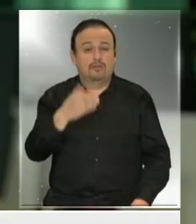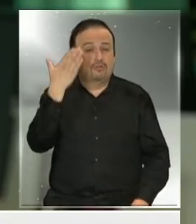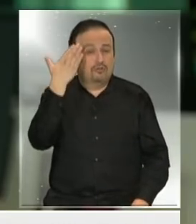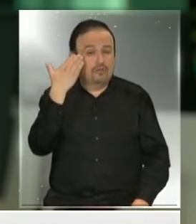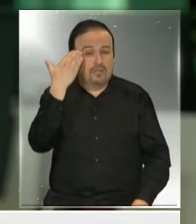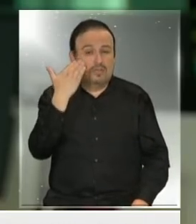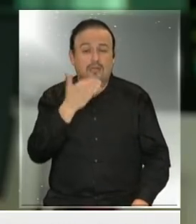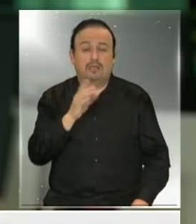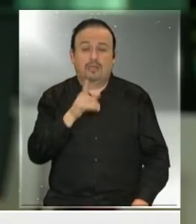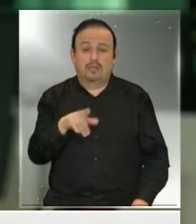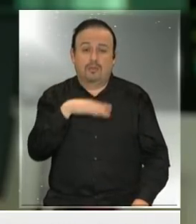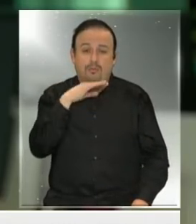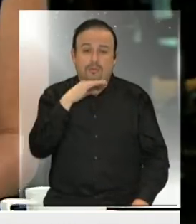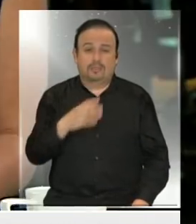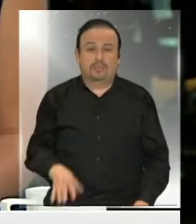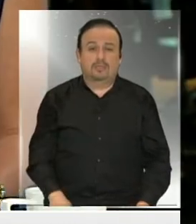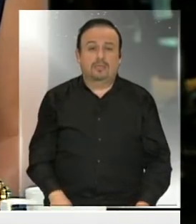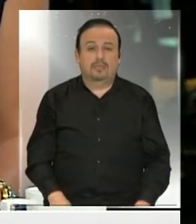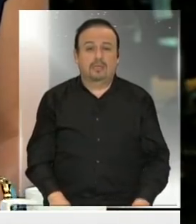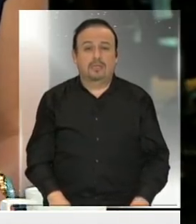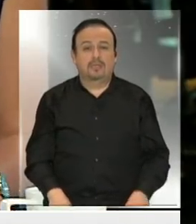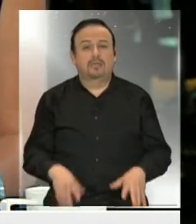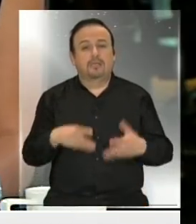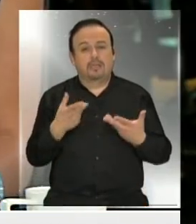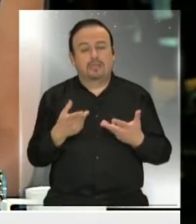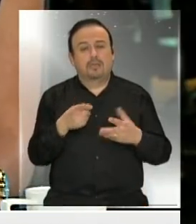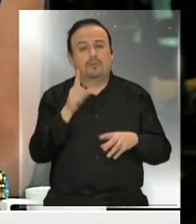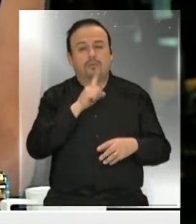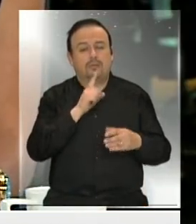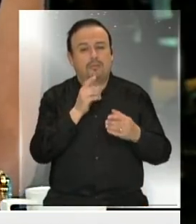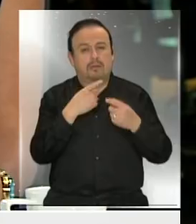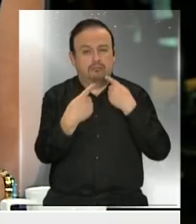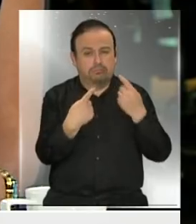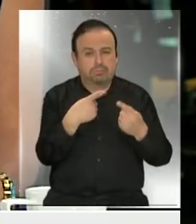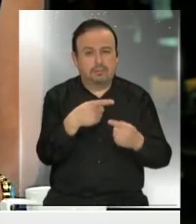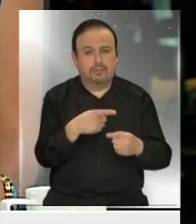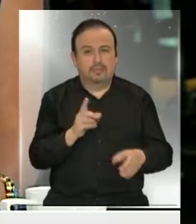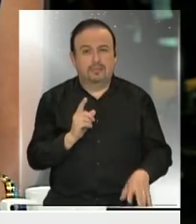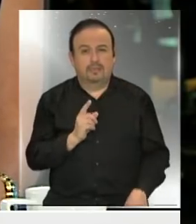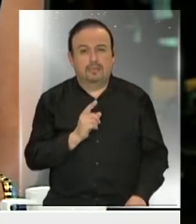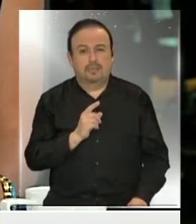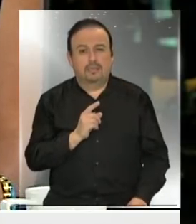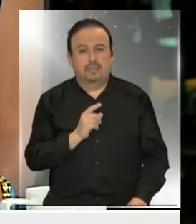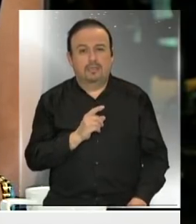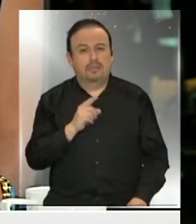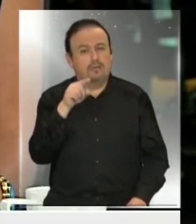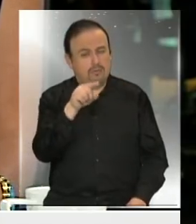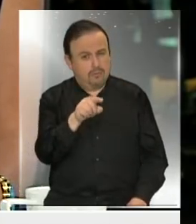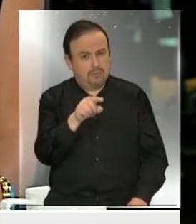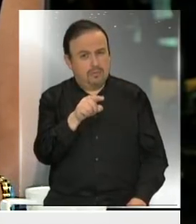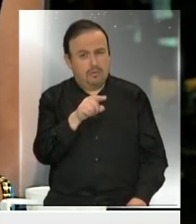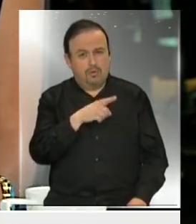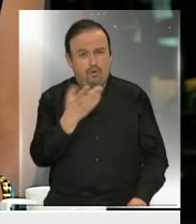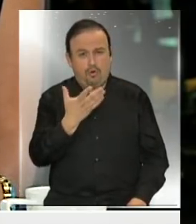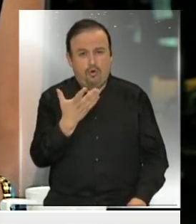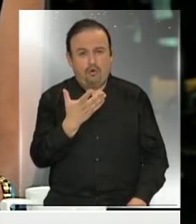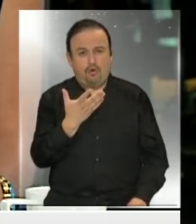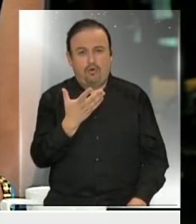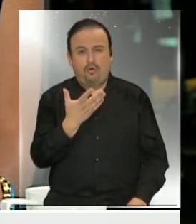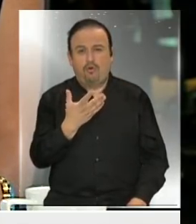lo saben salvo y no usa si josé antonio kast para para ir cerrando esta entrevista usted como ve